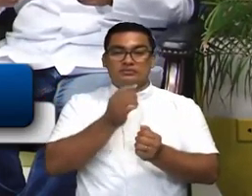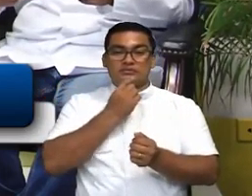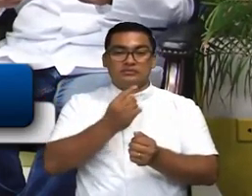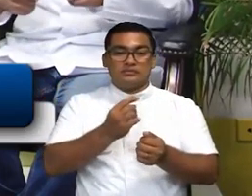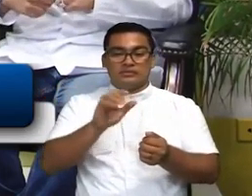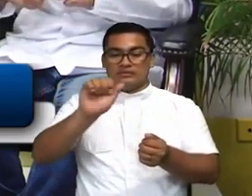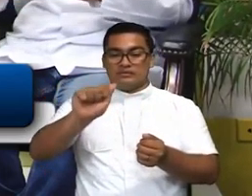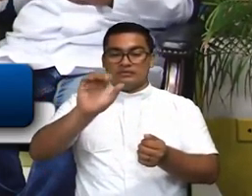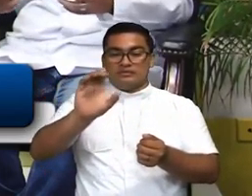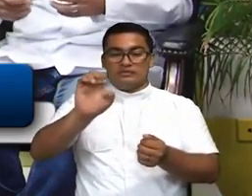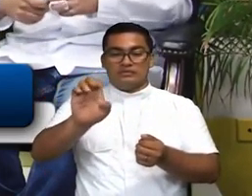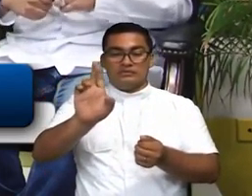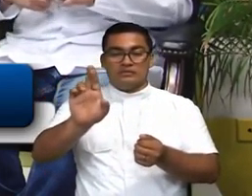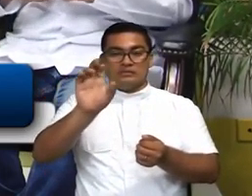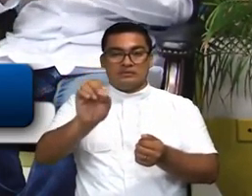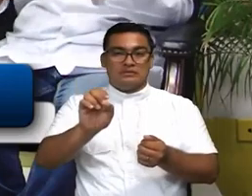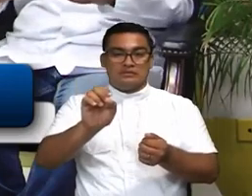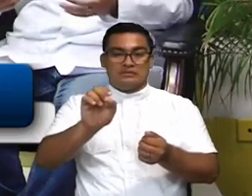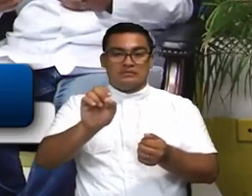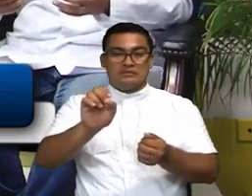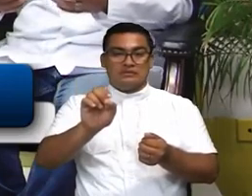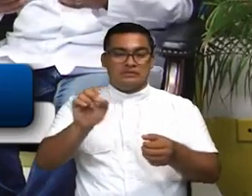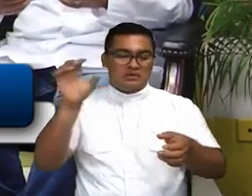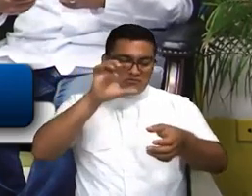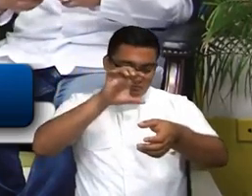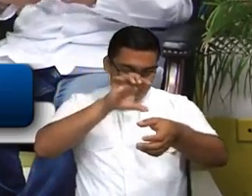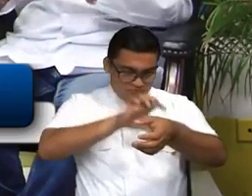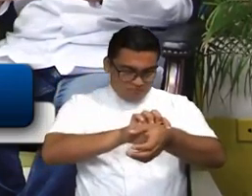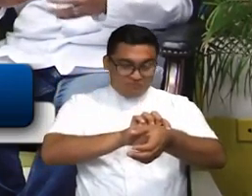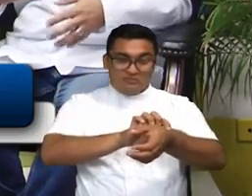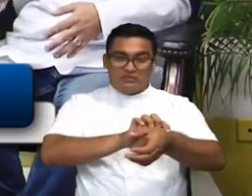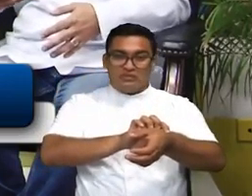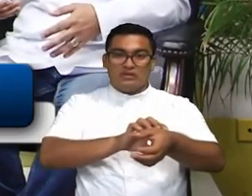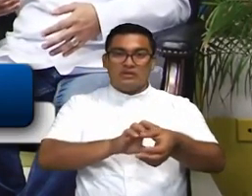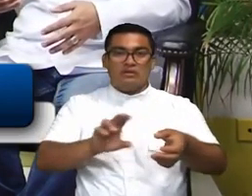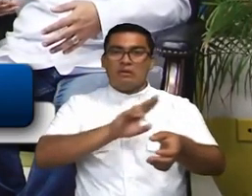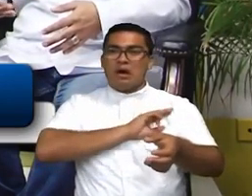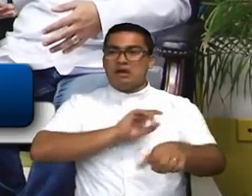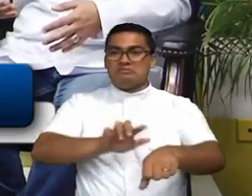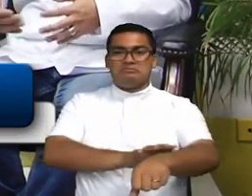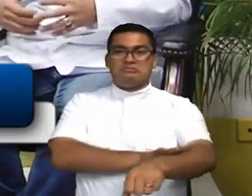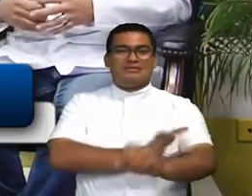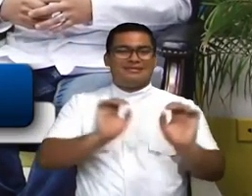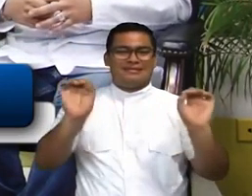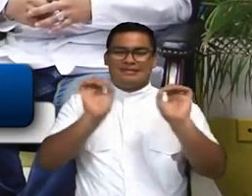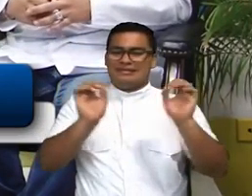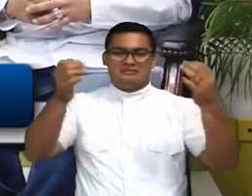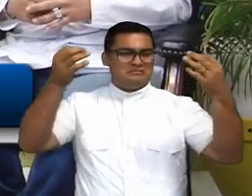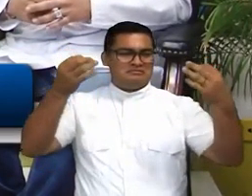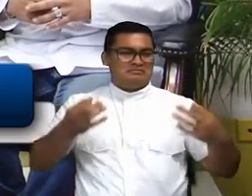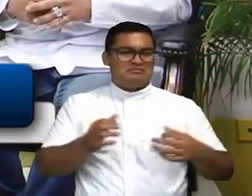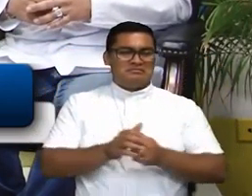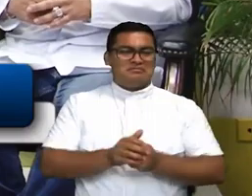aceros inoxidables o que no permiten lo que es ningún tipo de sensación en el cuerpo,